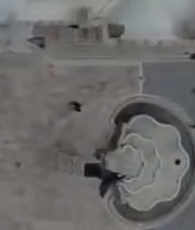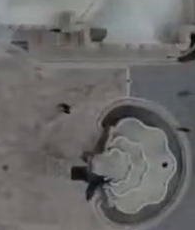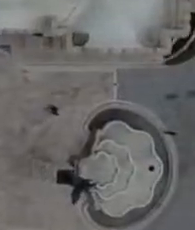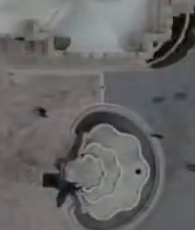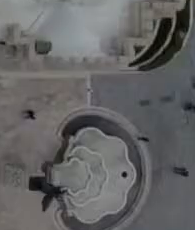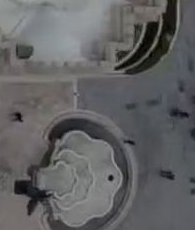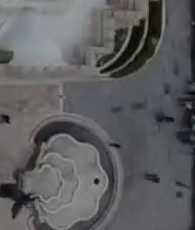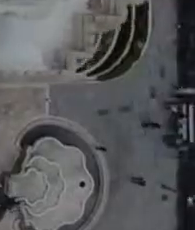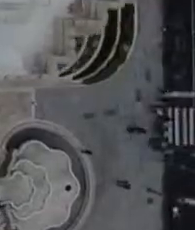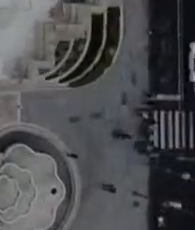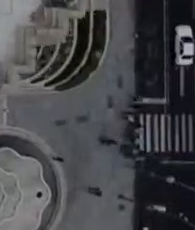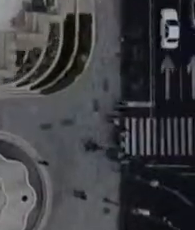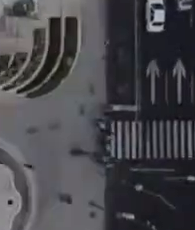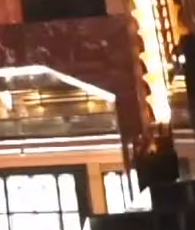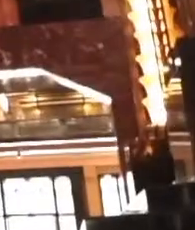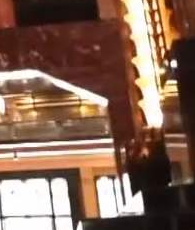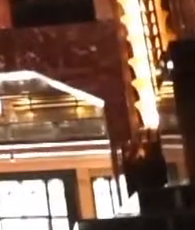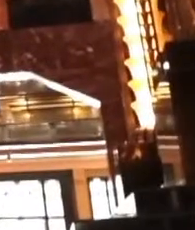Música